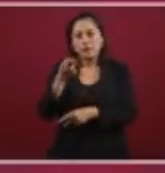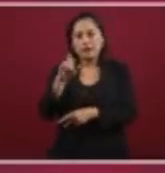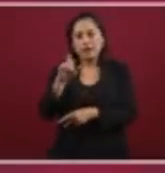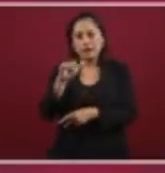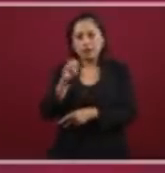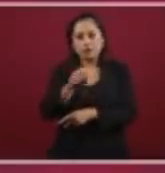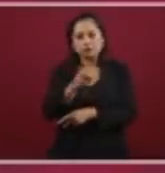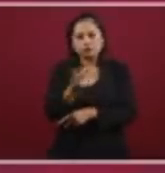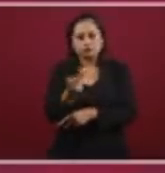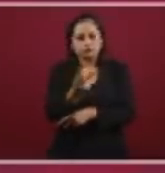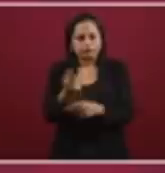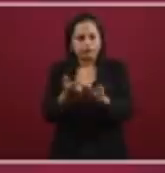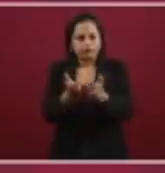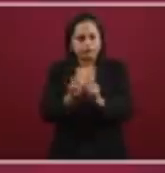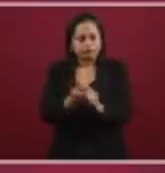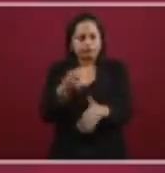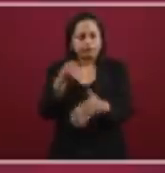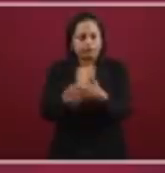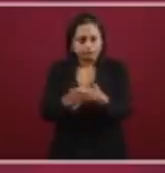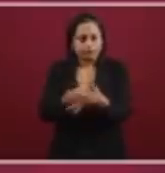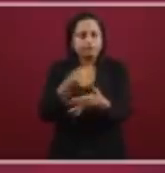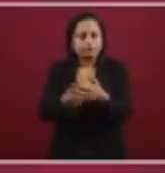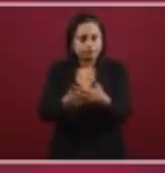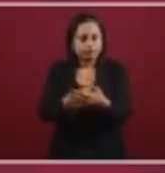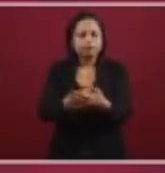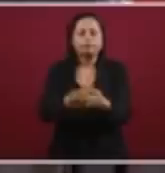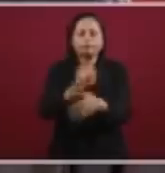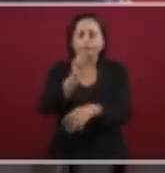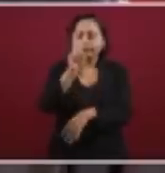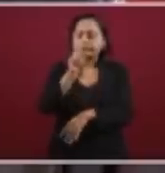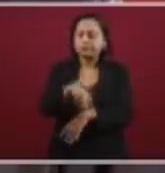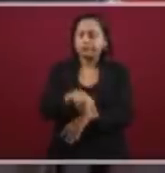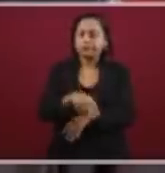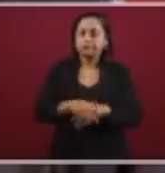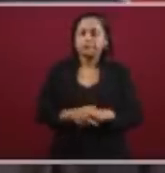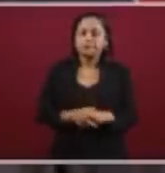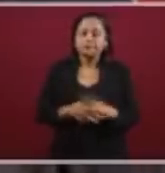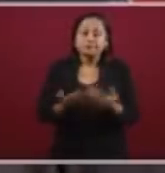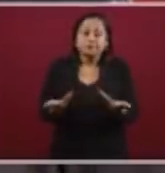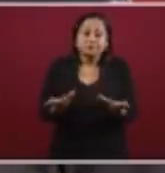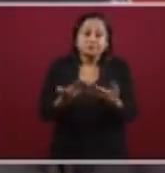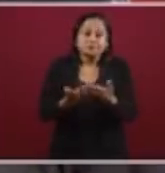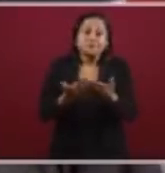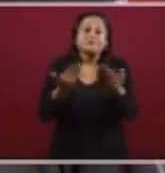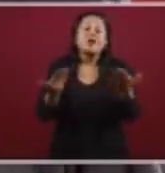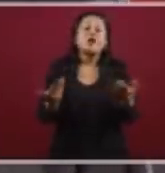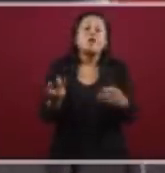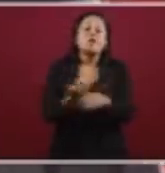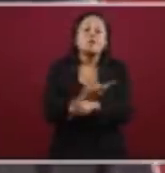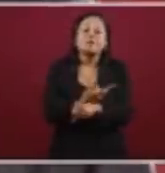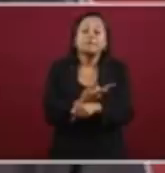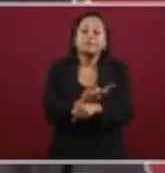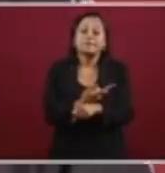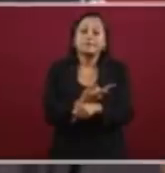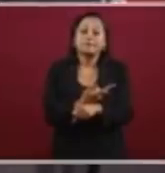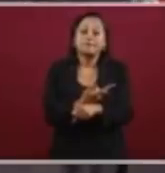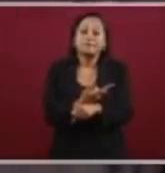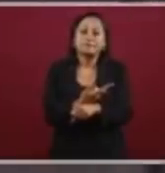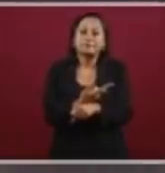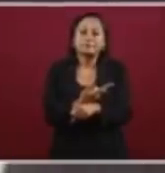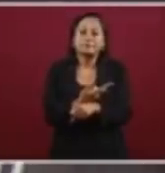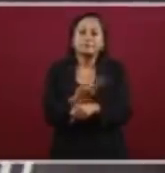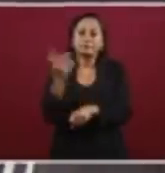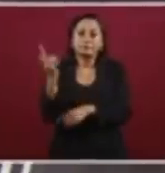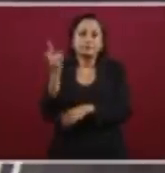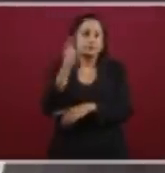al final pues ya no hay líneas aéreas de el